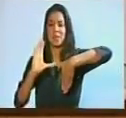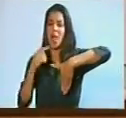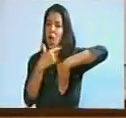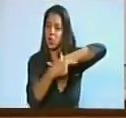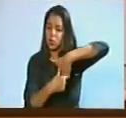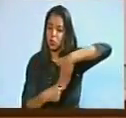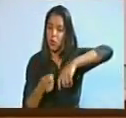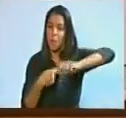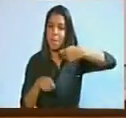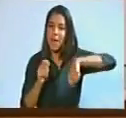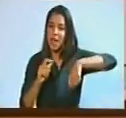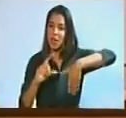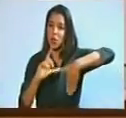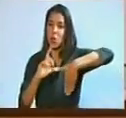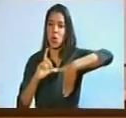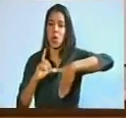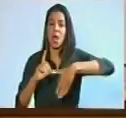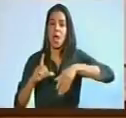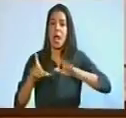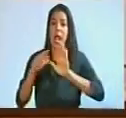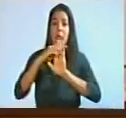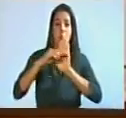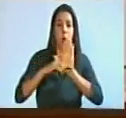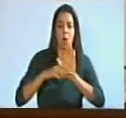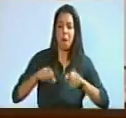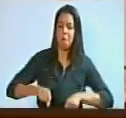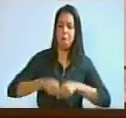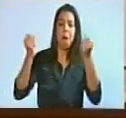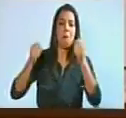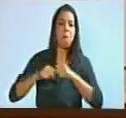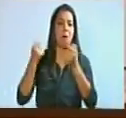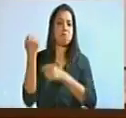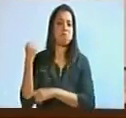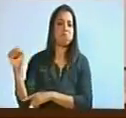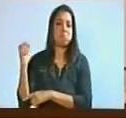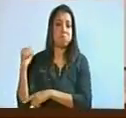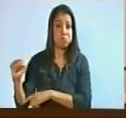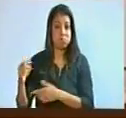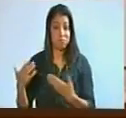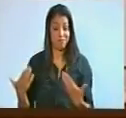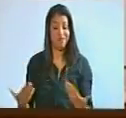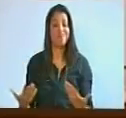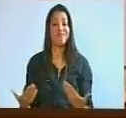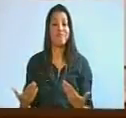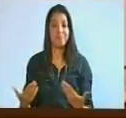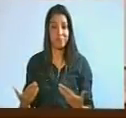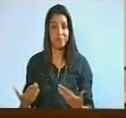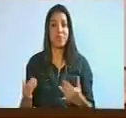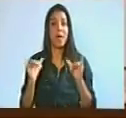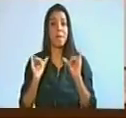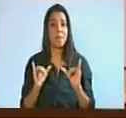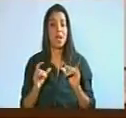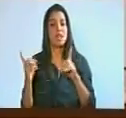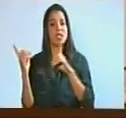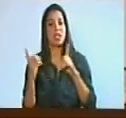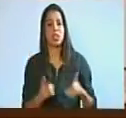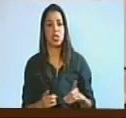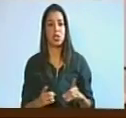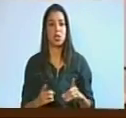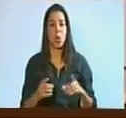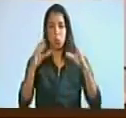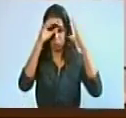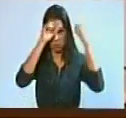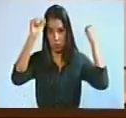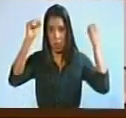sido desaparecido de facto, con lo que han sido las decisiones tomadas por los cancilleres